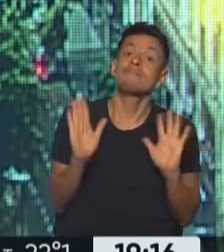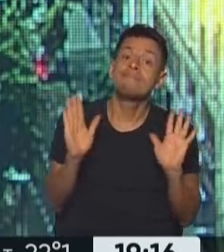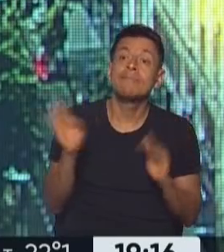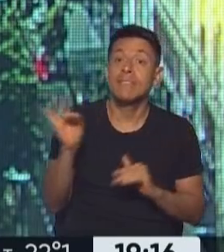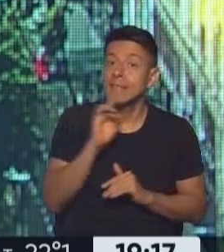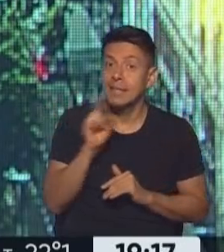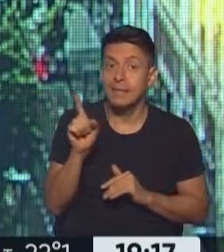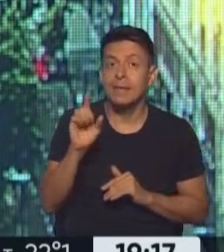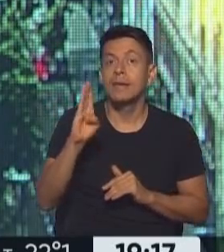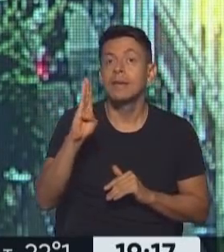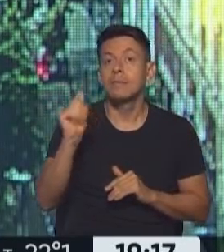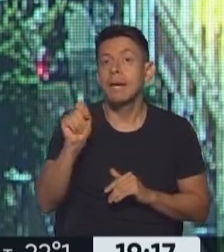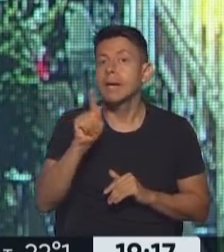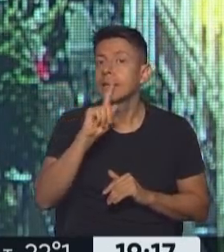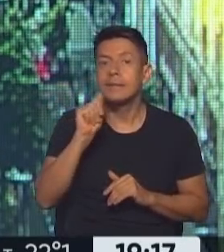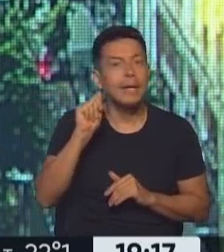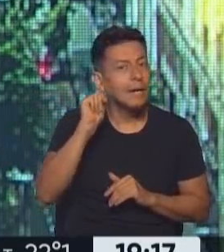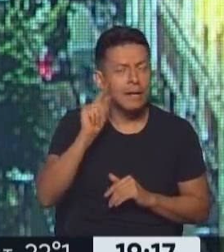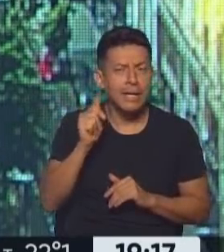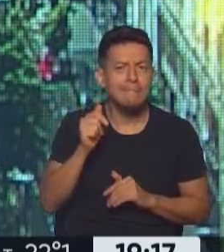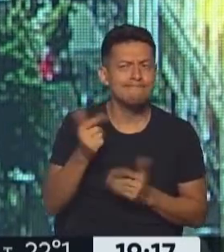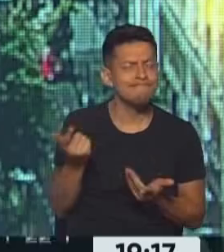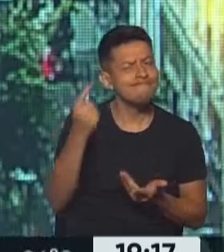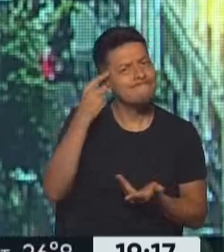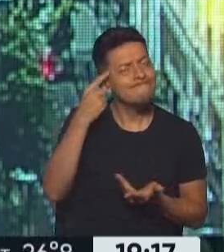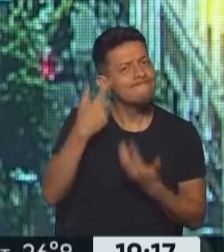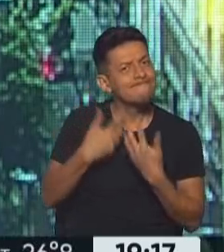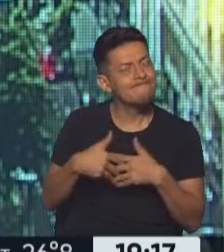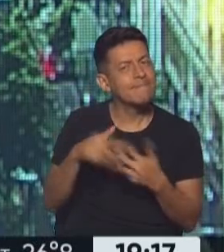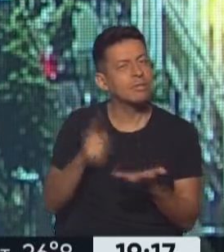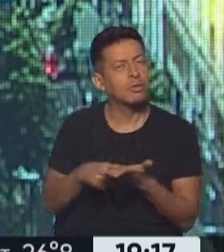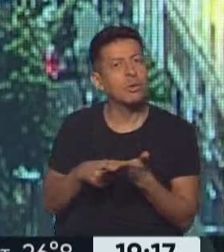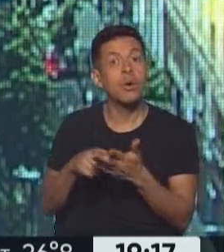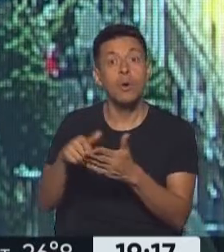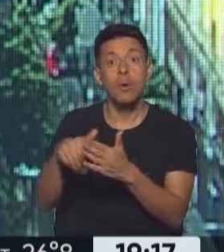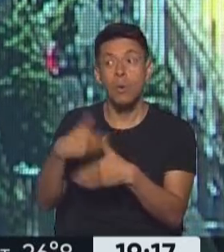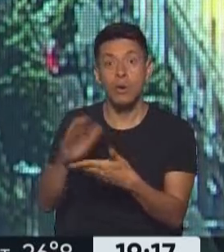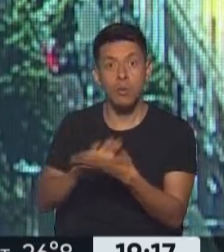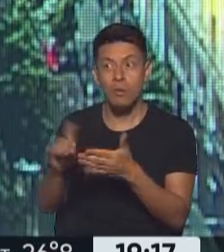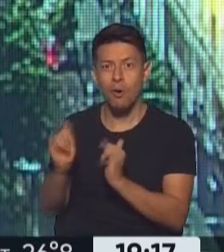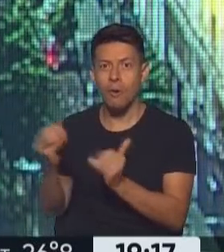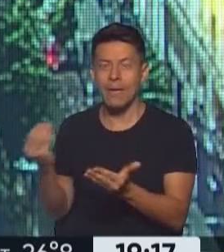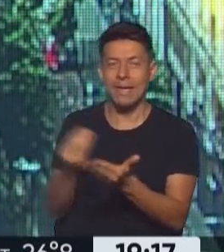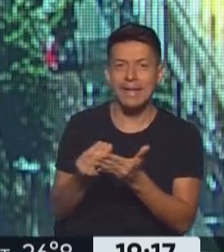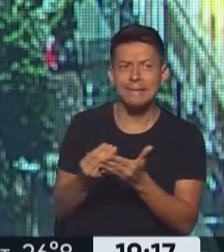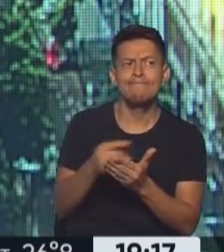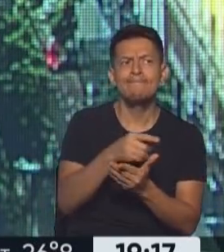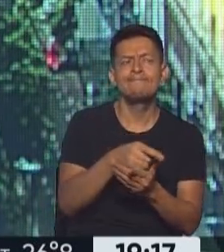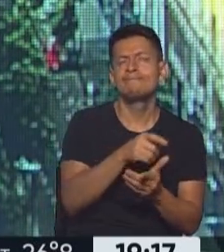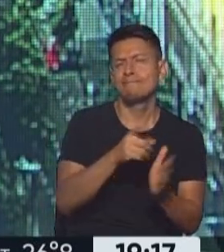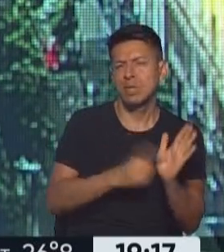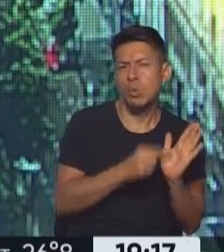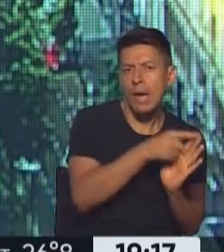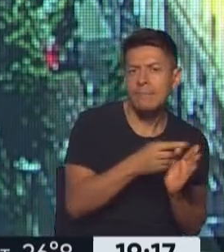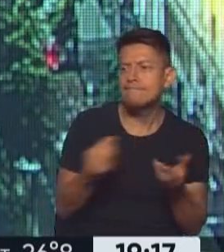entre lo que vaya jugando los pibes que piden pistas los grandes refuerzos que trajeron y a ver cómo se conjuga todo esto y un